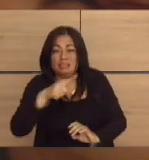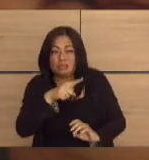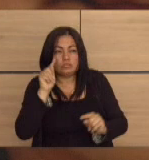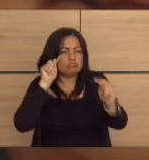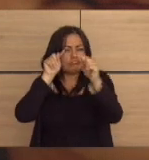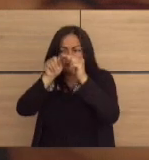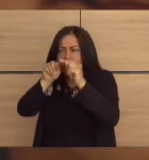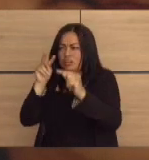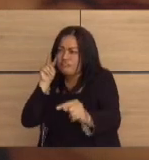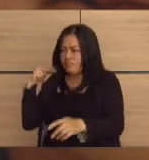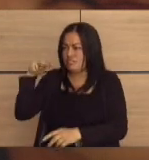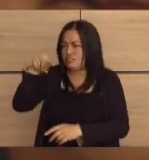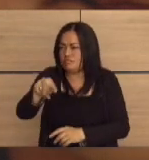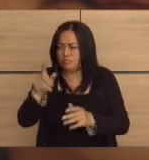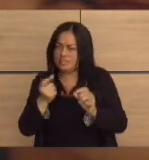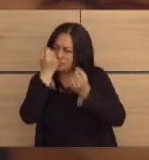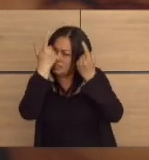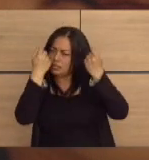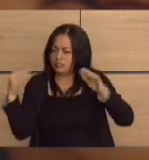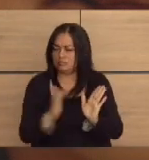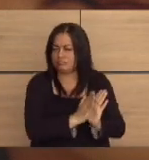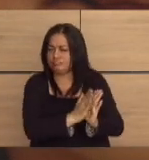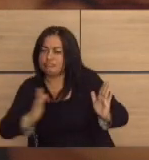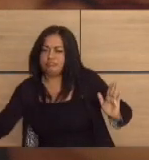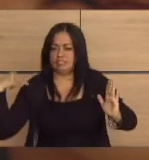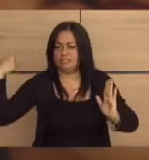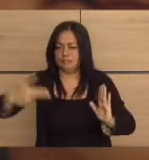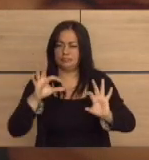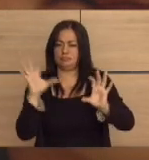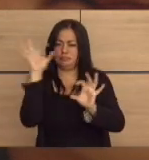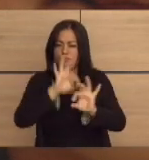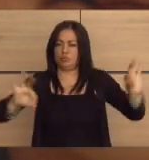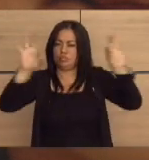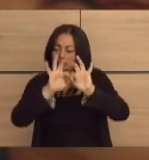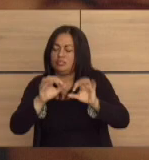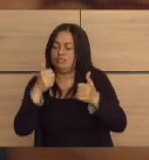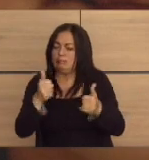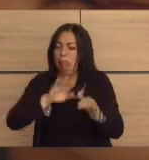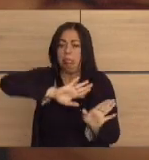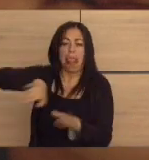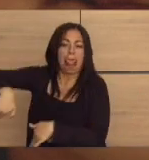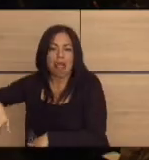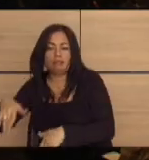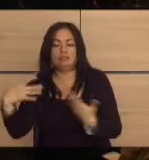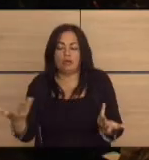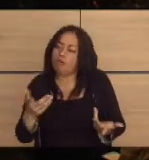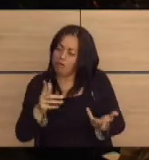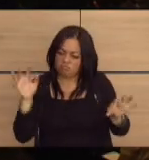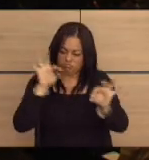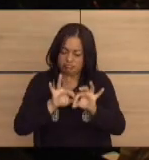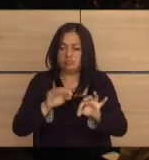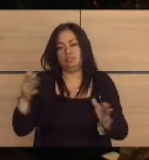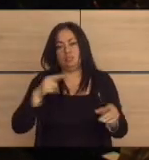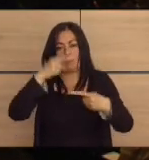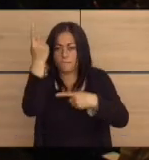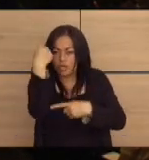visión más comprensiva de los hechos históricos y estaríamos dejando de lado aspectos importantísimos, culturales, sociales,